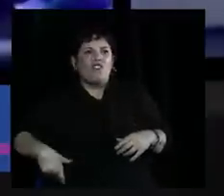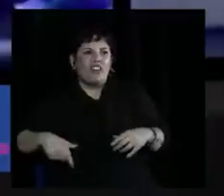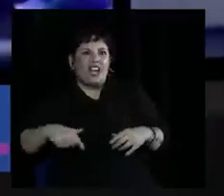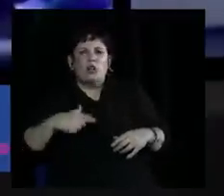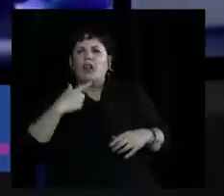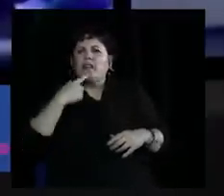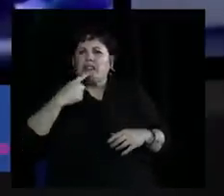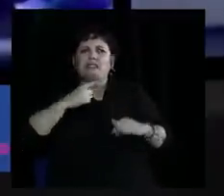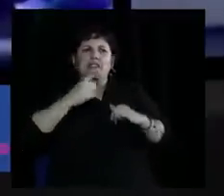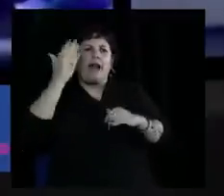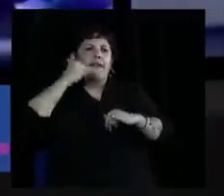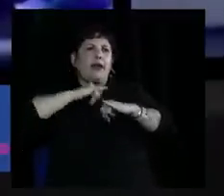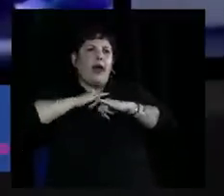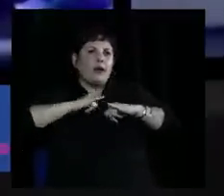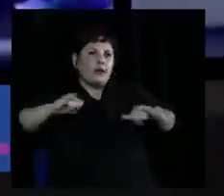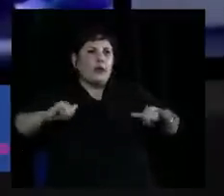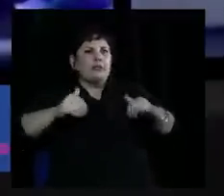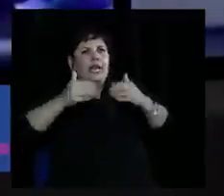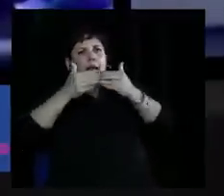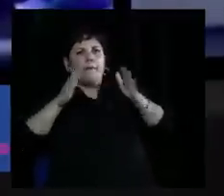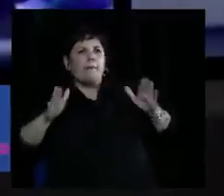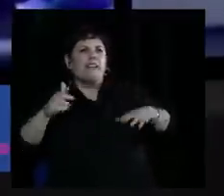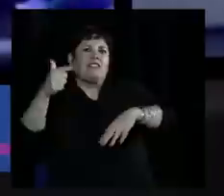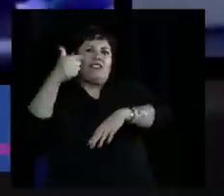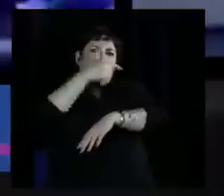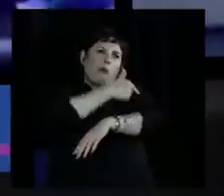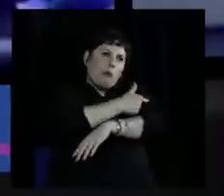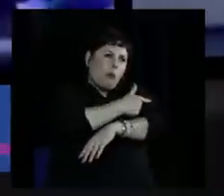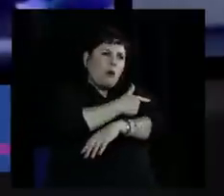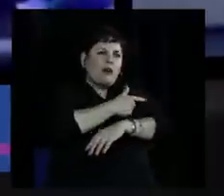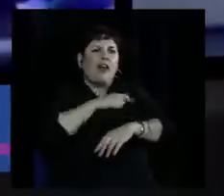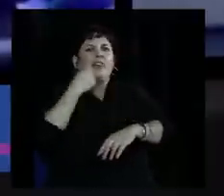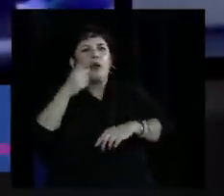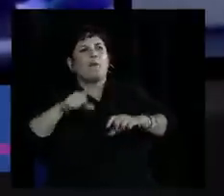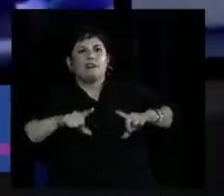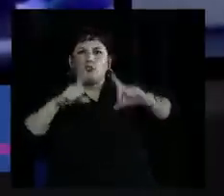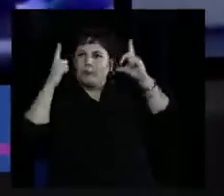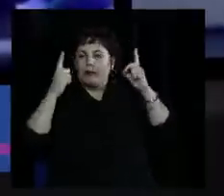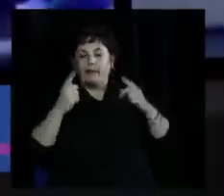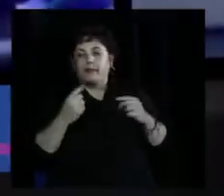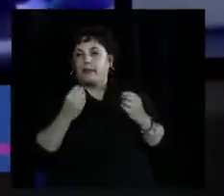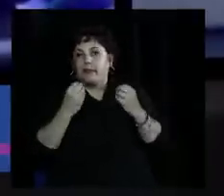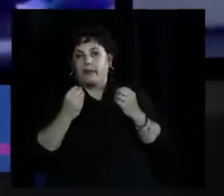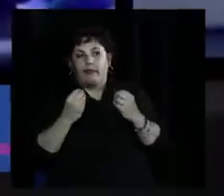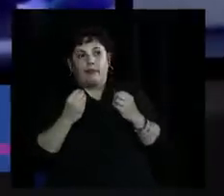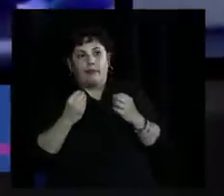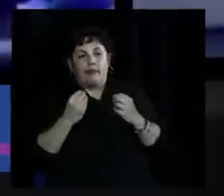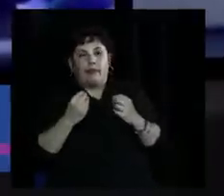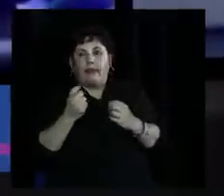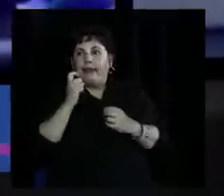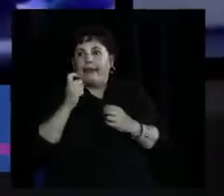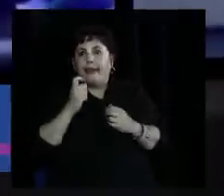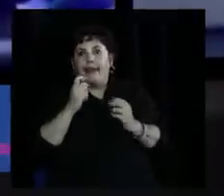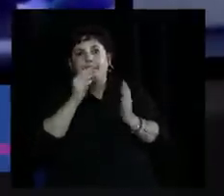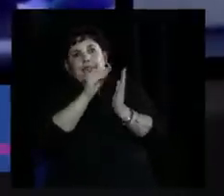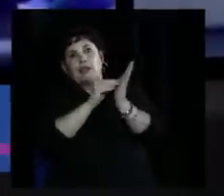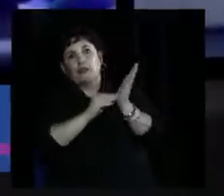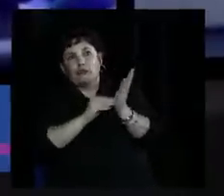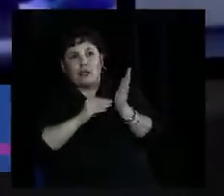por ahí se anunciaron en su momento la apertura de las agendas de vacuna, y después se sorprenden del sesgo que tiene quienes se anotaron,